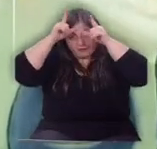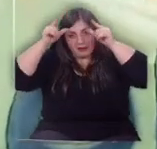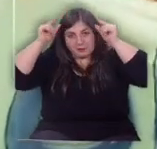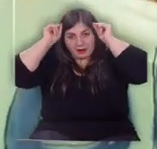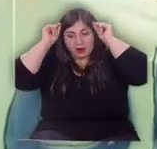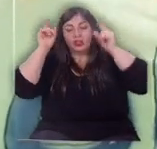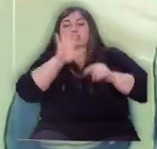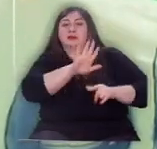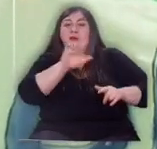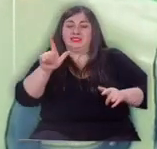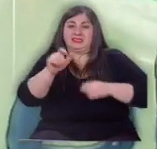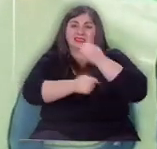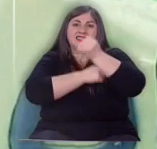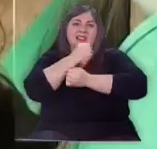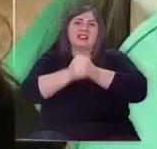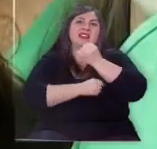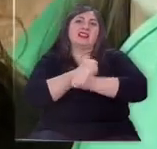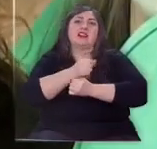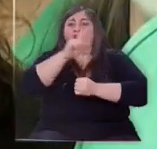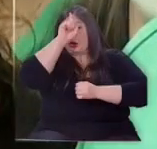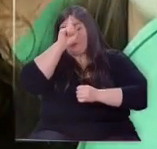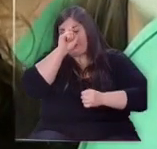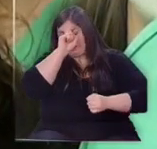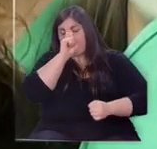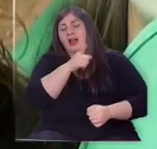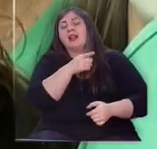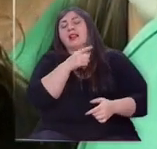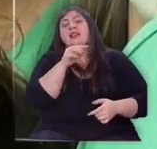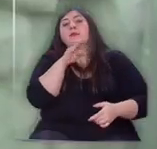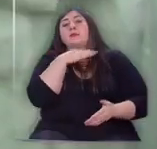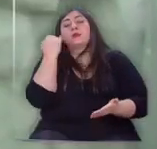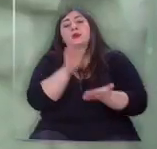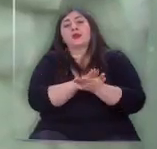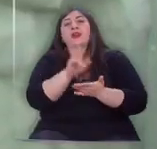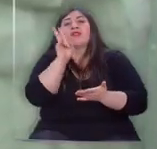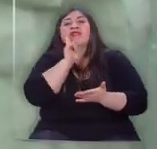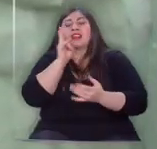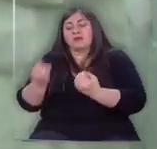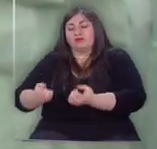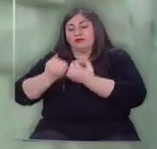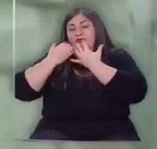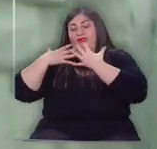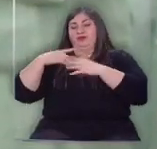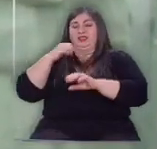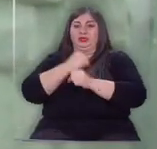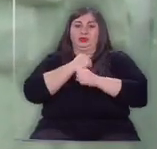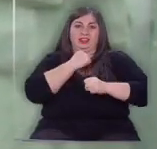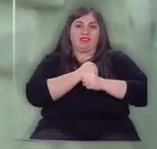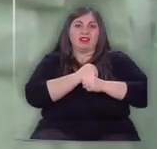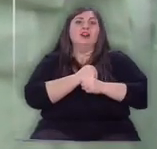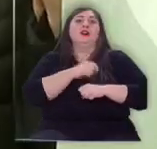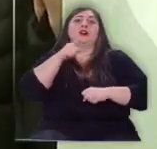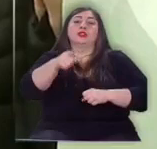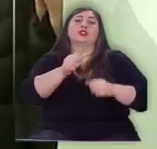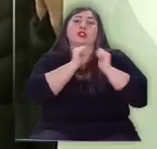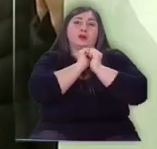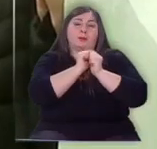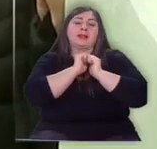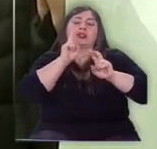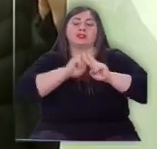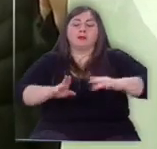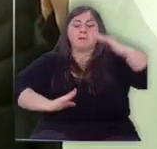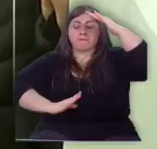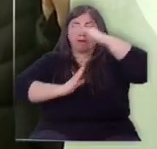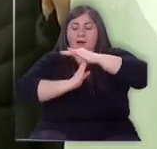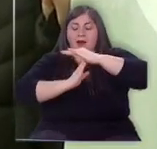57 años del Hospital de Severo Ochoa en Madrid. Falleció el viernes tras contagiarse en su trabajo. Sus compañeros hicieron un alto